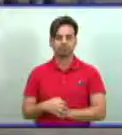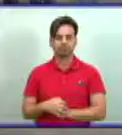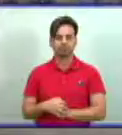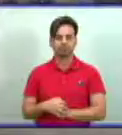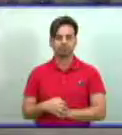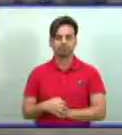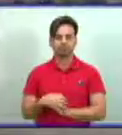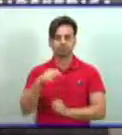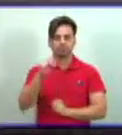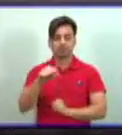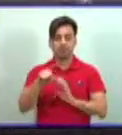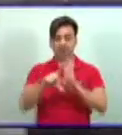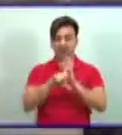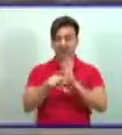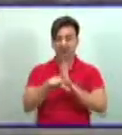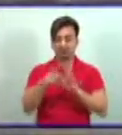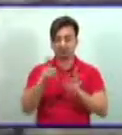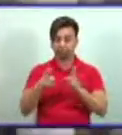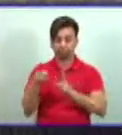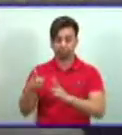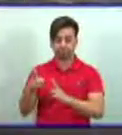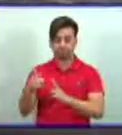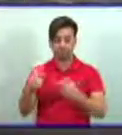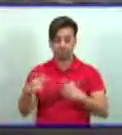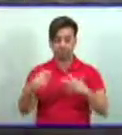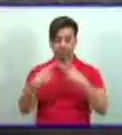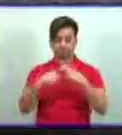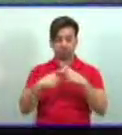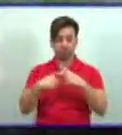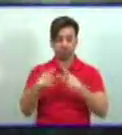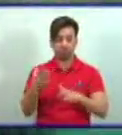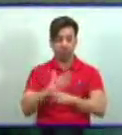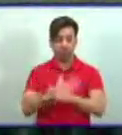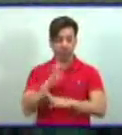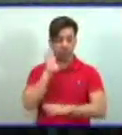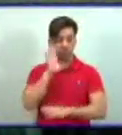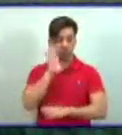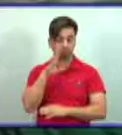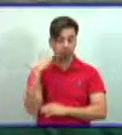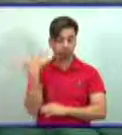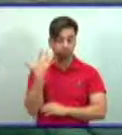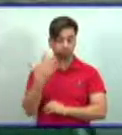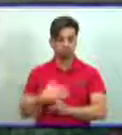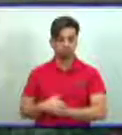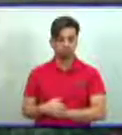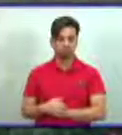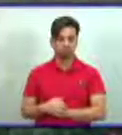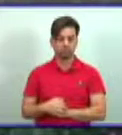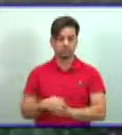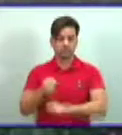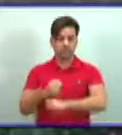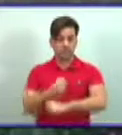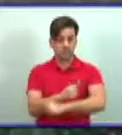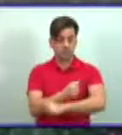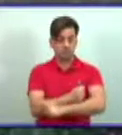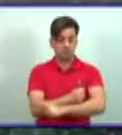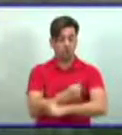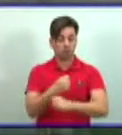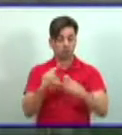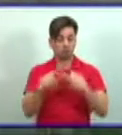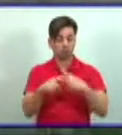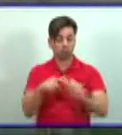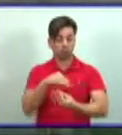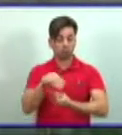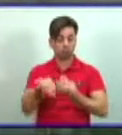Medidas y soluciones ante la contaminación atmosférica. Fomentar un transporte público competitivo. Aumentar el número de